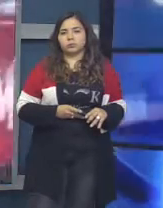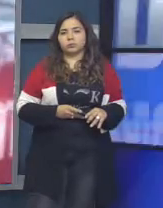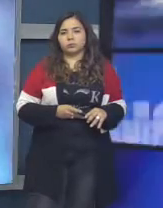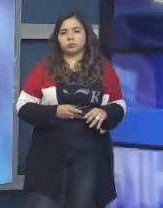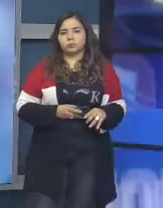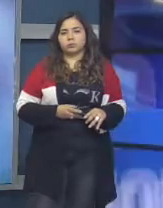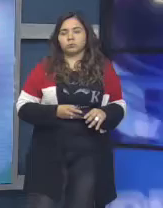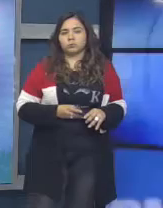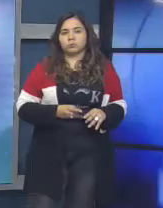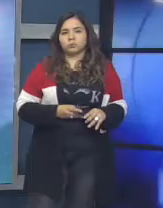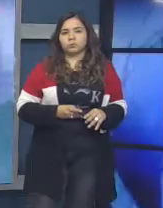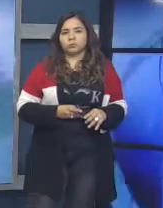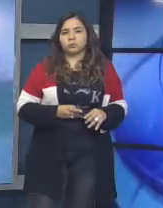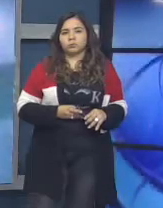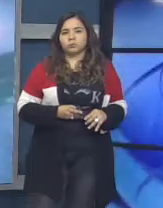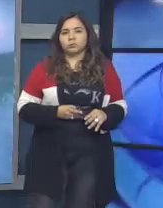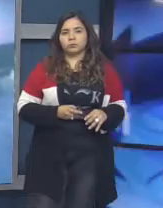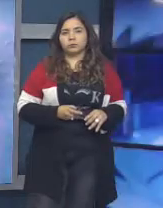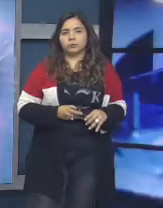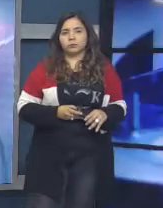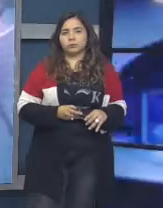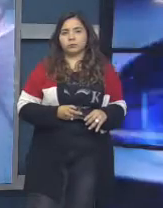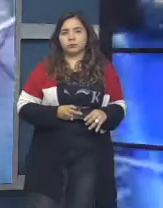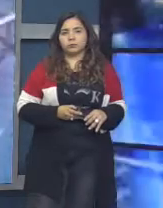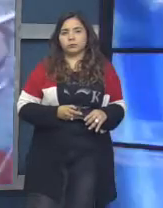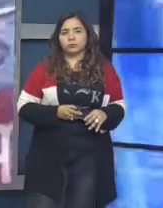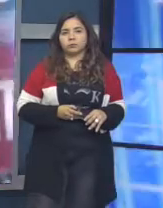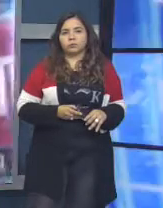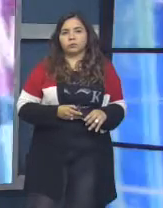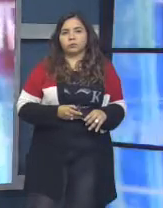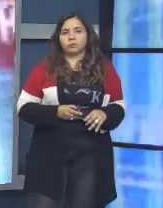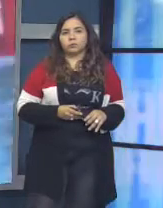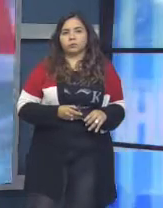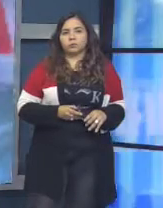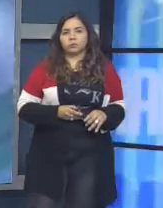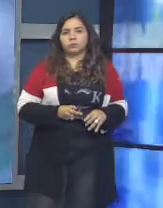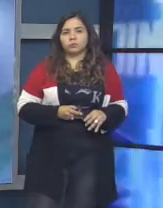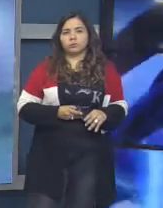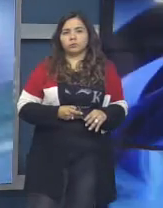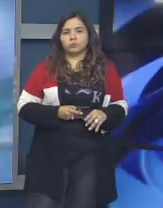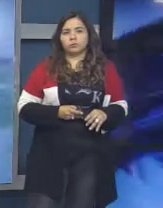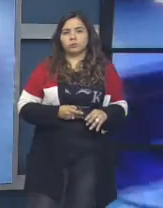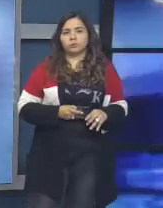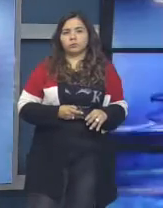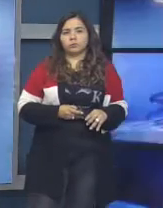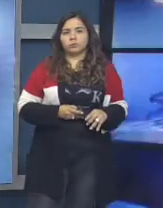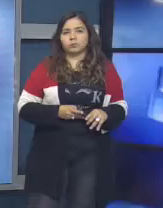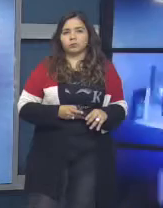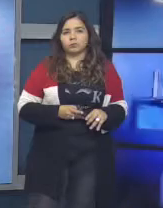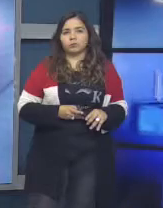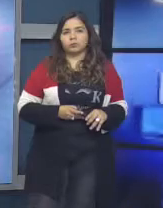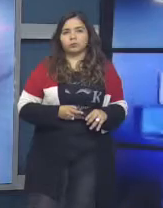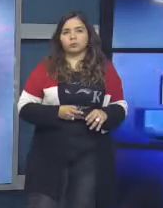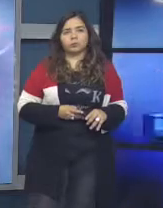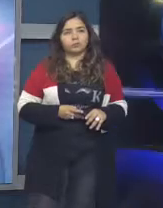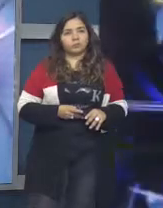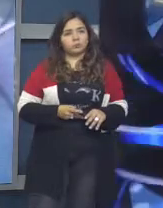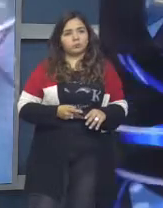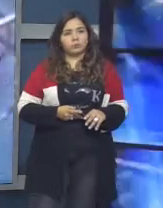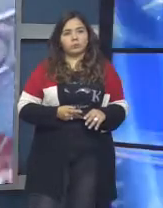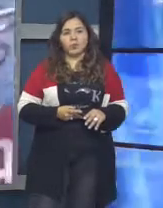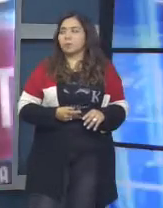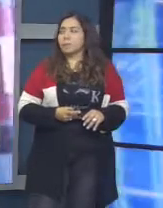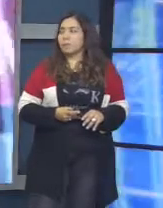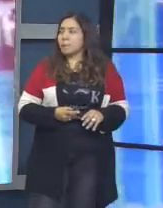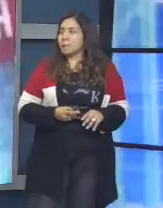diferente a la que puede llegar a tener Gesell, en cuanto a infraestructura para abordar un rebrote. Sí, sí,